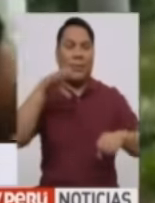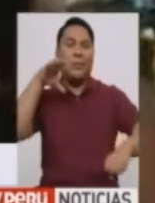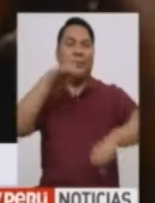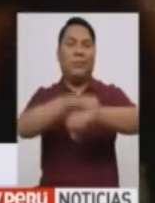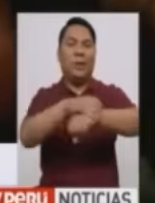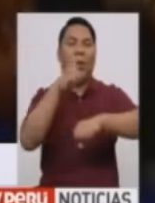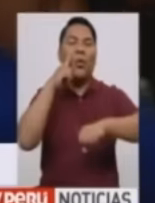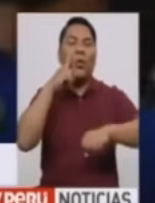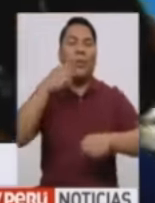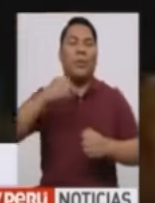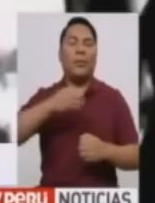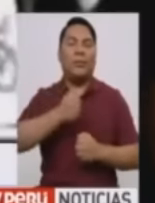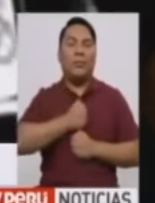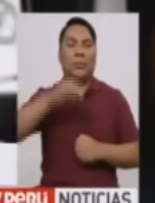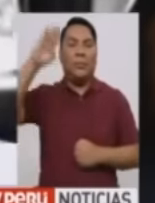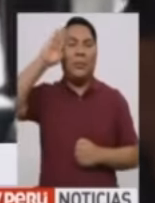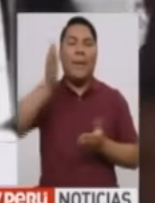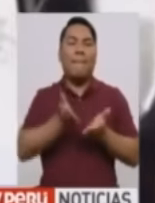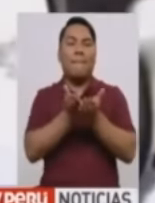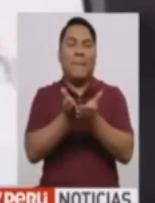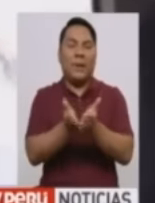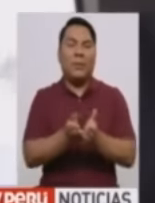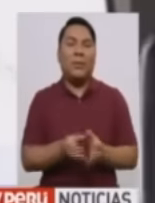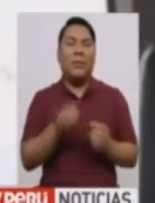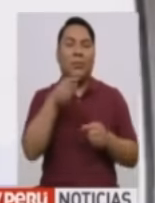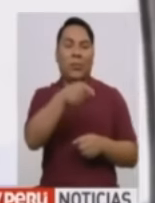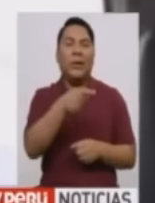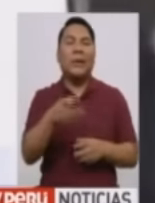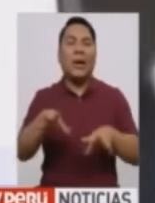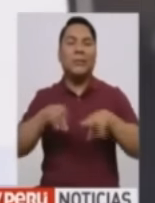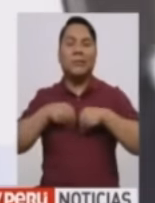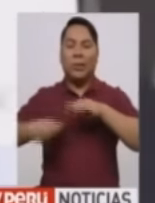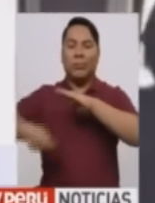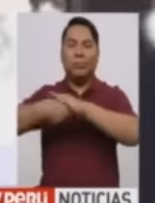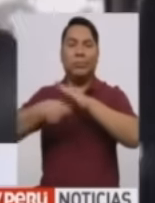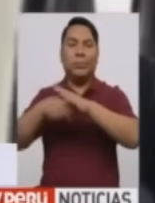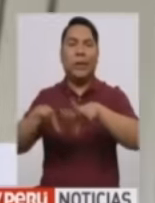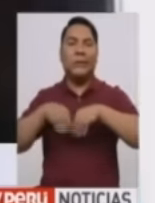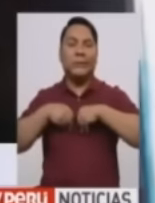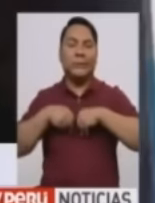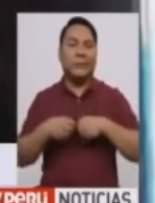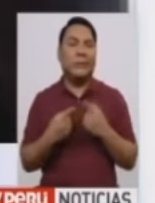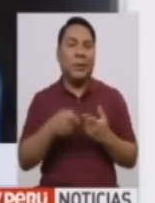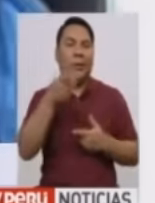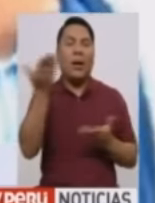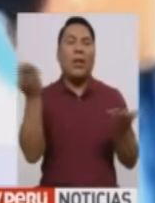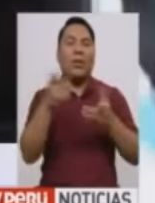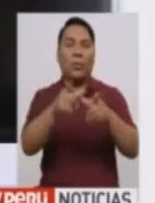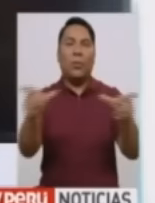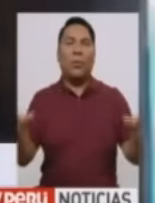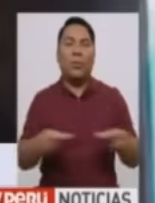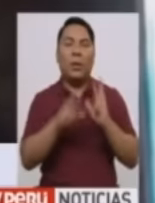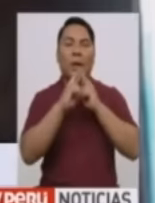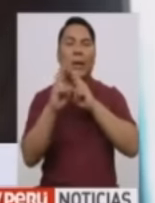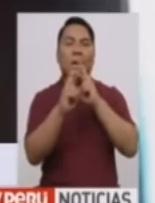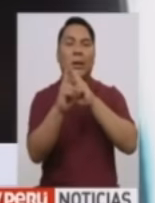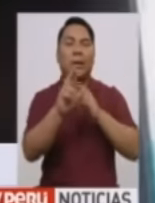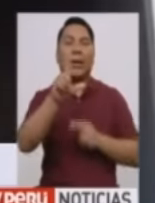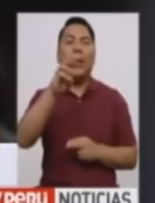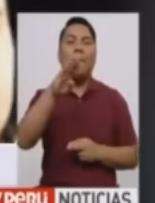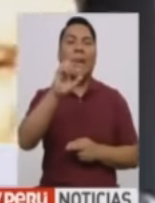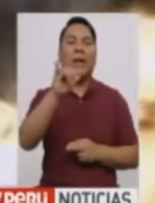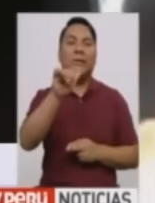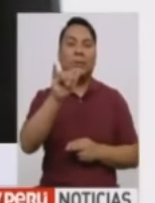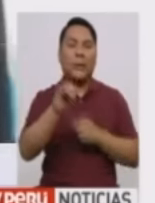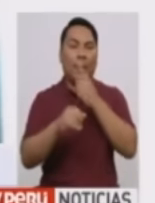de la Marina de Guerra del Perú por un presunto caso de soborno. En esta operación que se realizó a la altura del puente del río Inambari, también